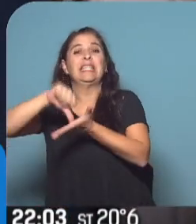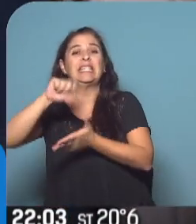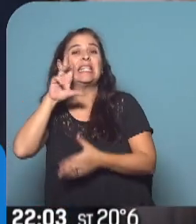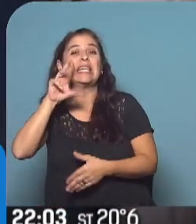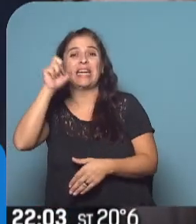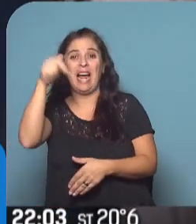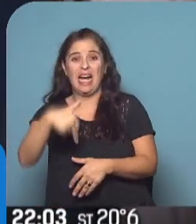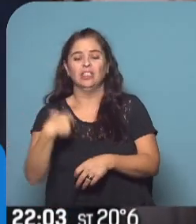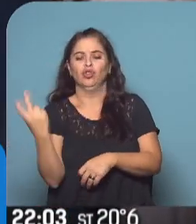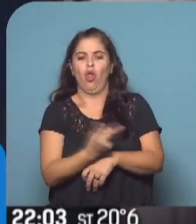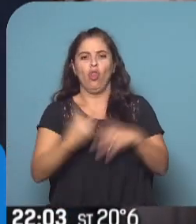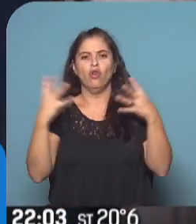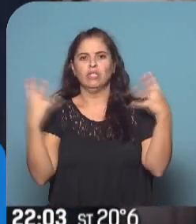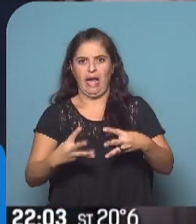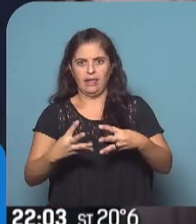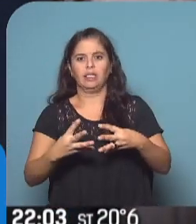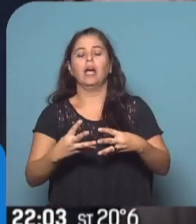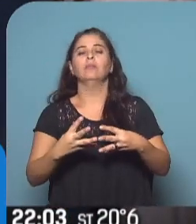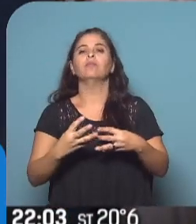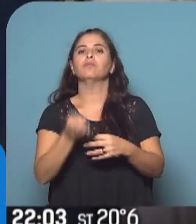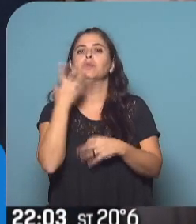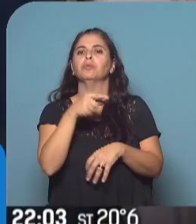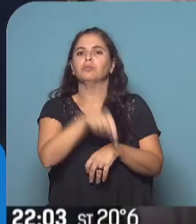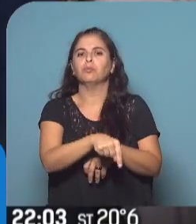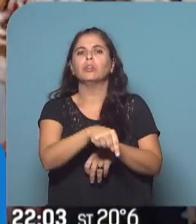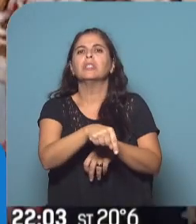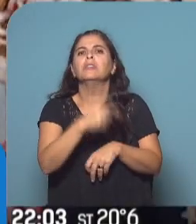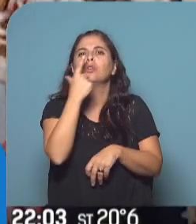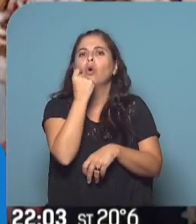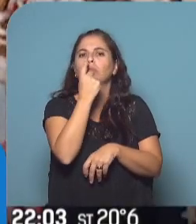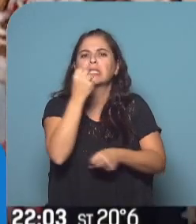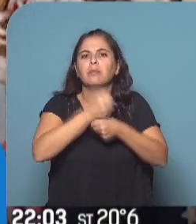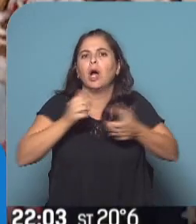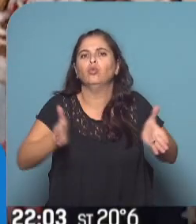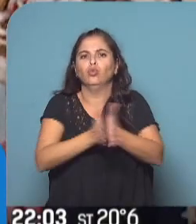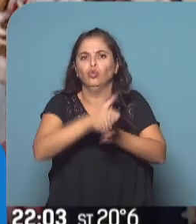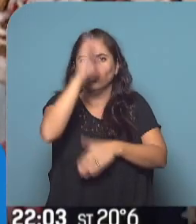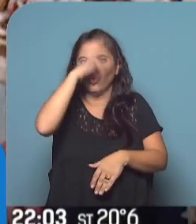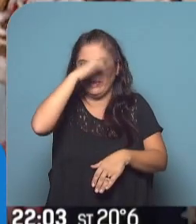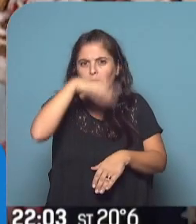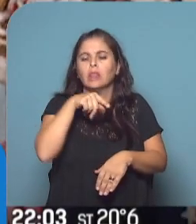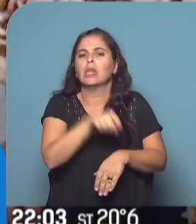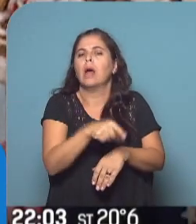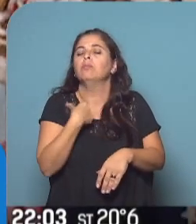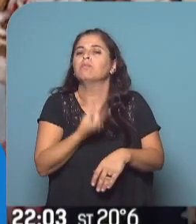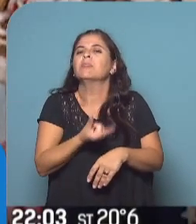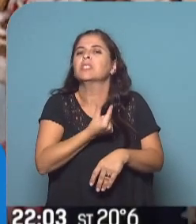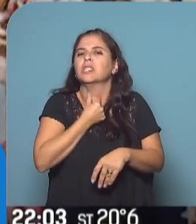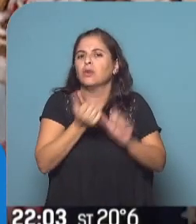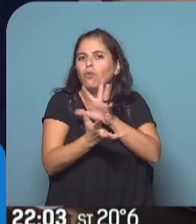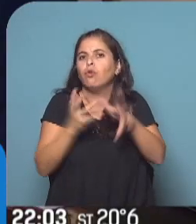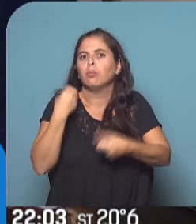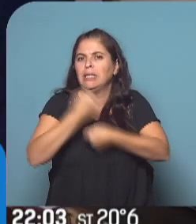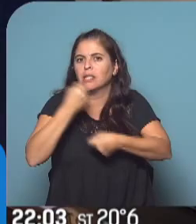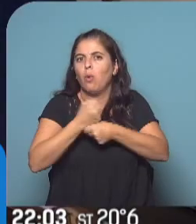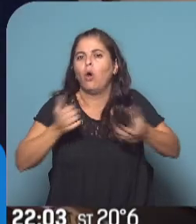Bolton, un halcón ultraconservador cuya mantra es la solución militar y el cambio de régimen para tratar con los gobiernos que no se